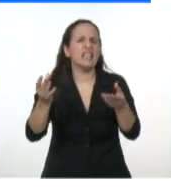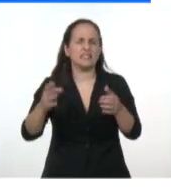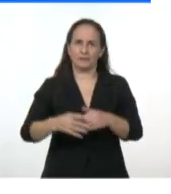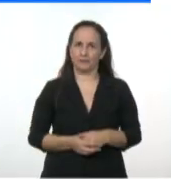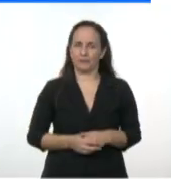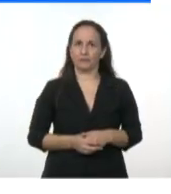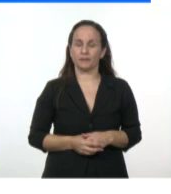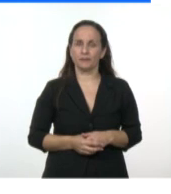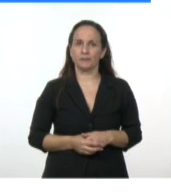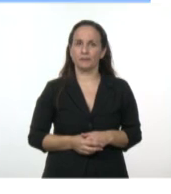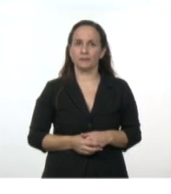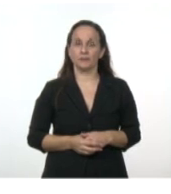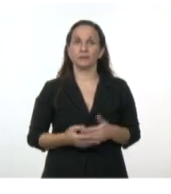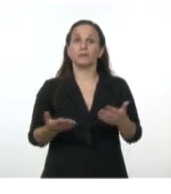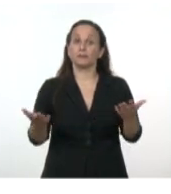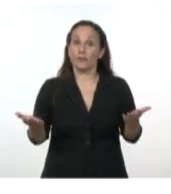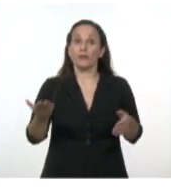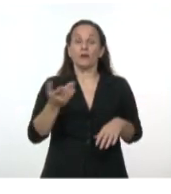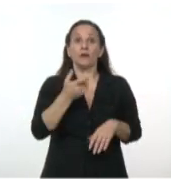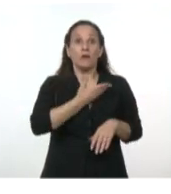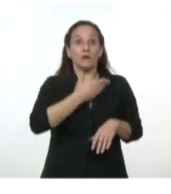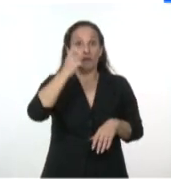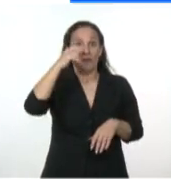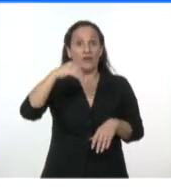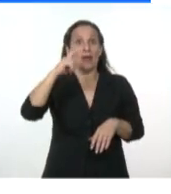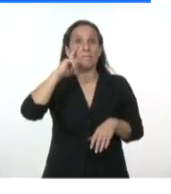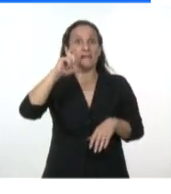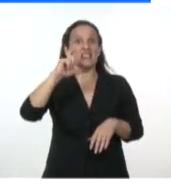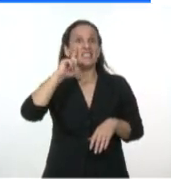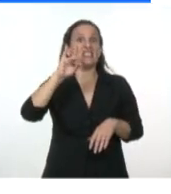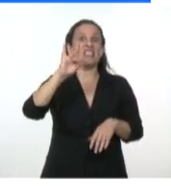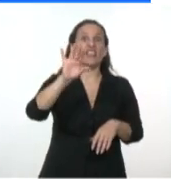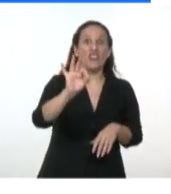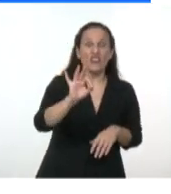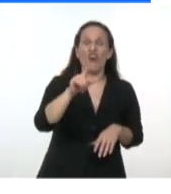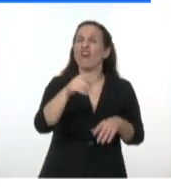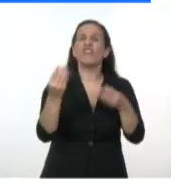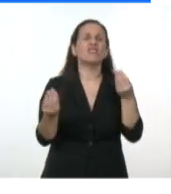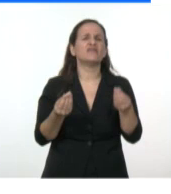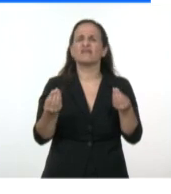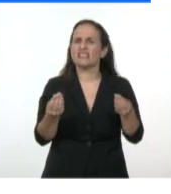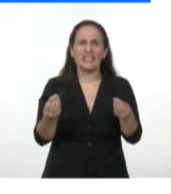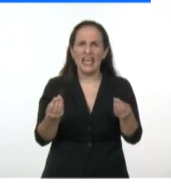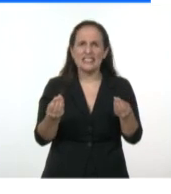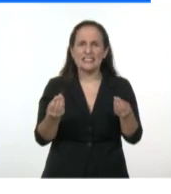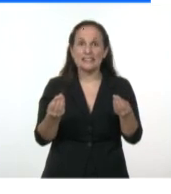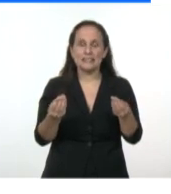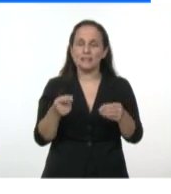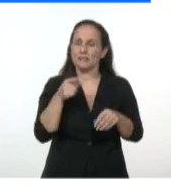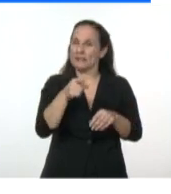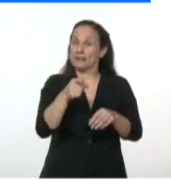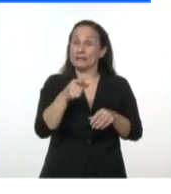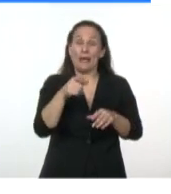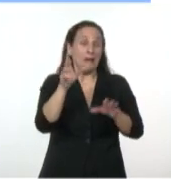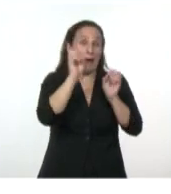Podemos decir que el femicidio o la figura del femicidio es la expresión más